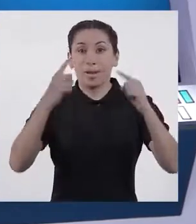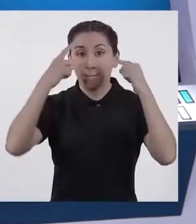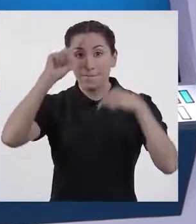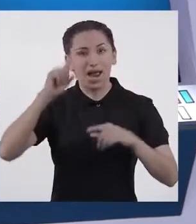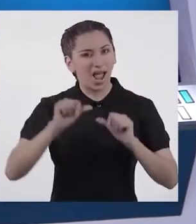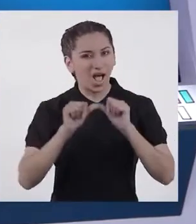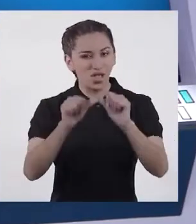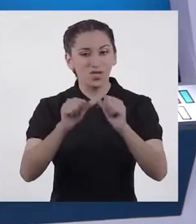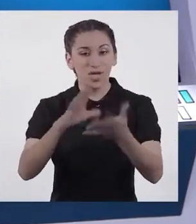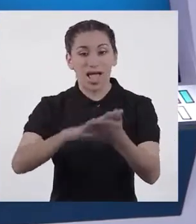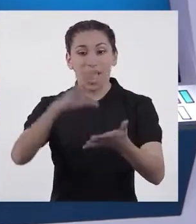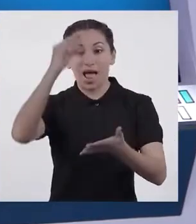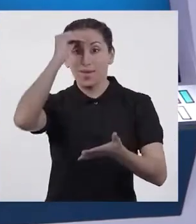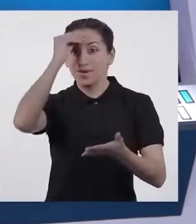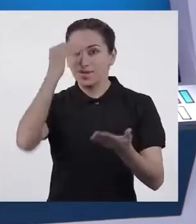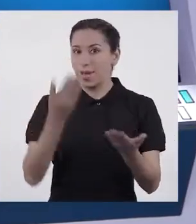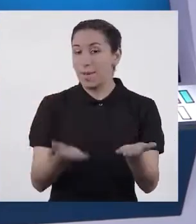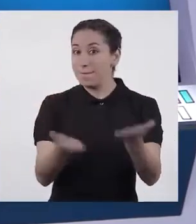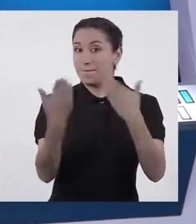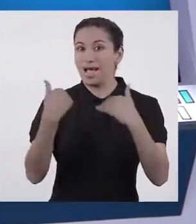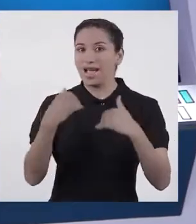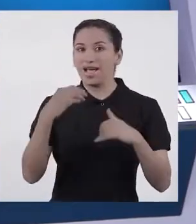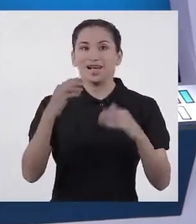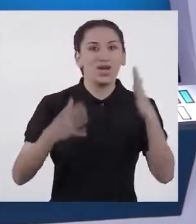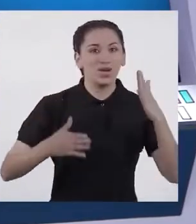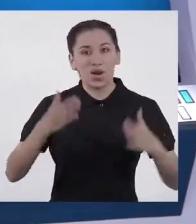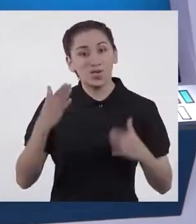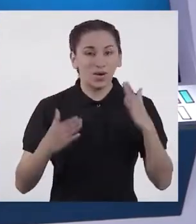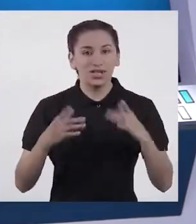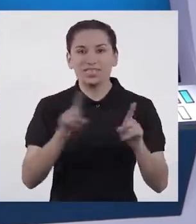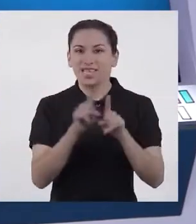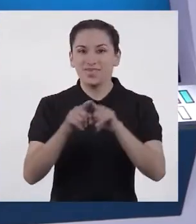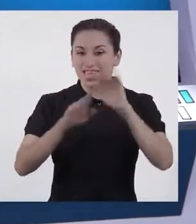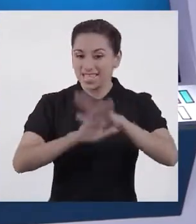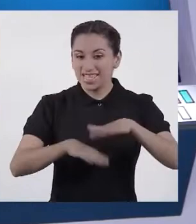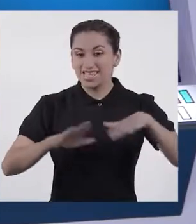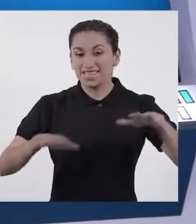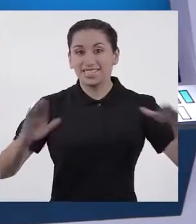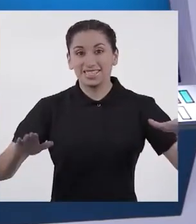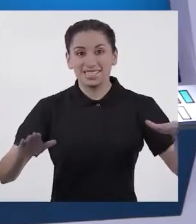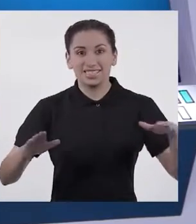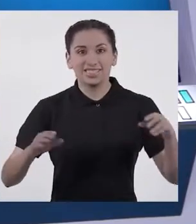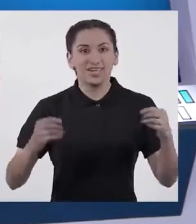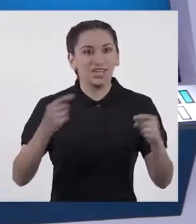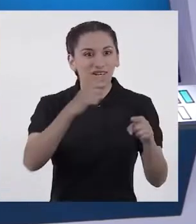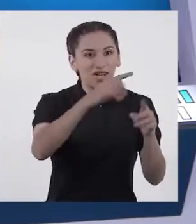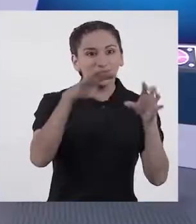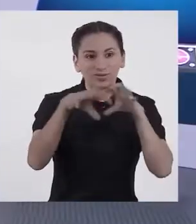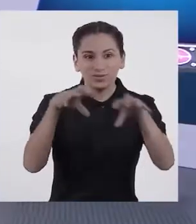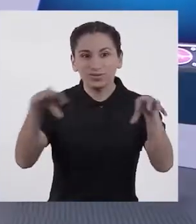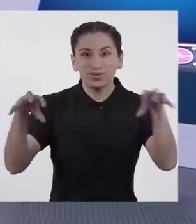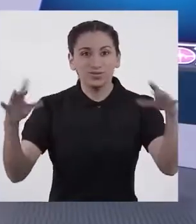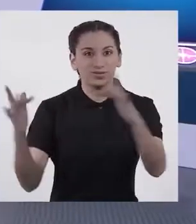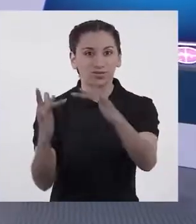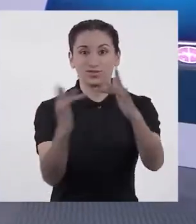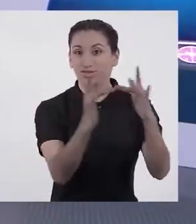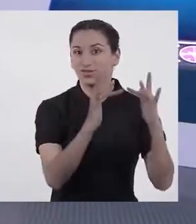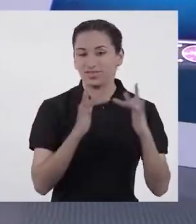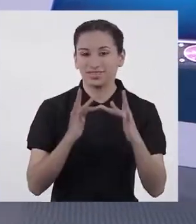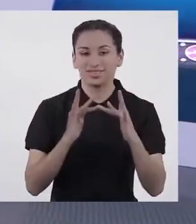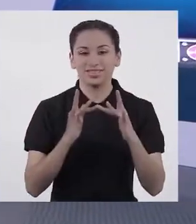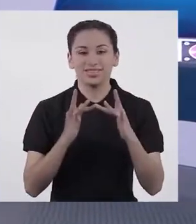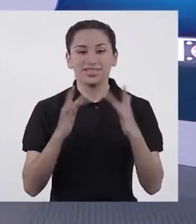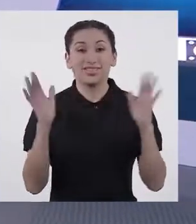seguir aprendiendo junto a Macabot y las demás niñas y niños de la red. ¡Ay, cómo